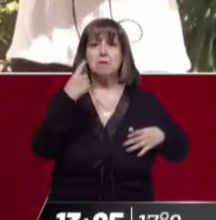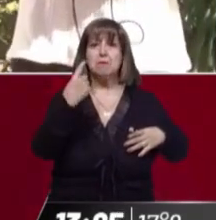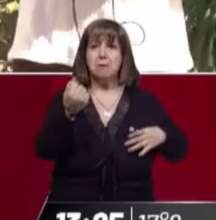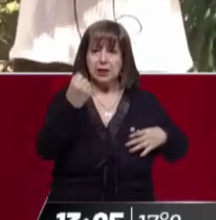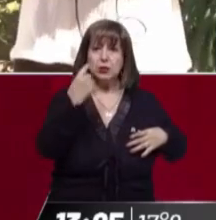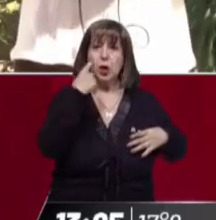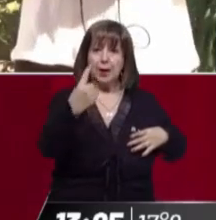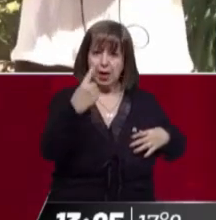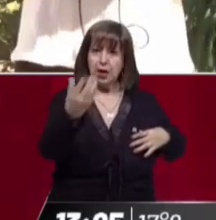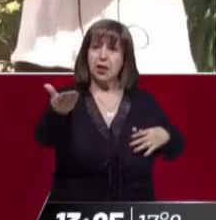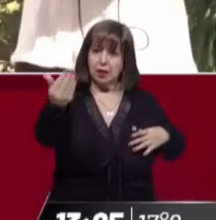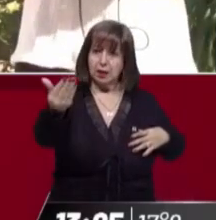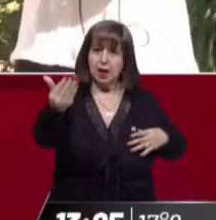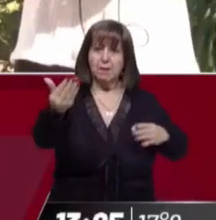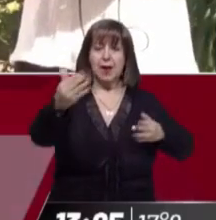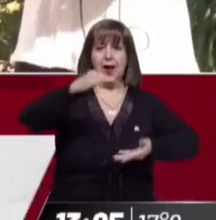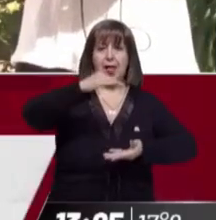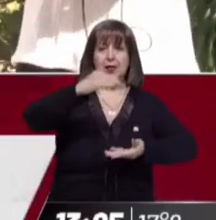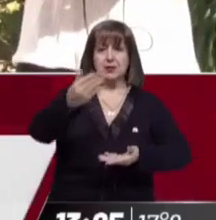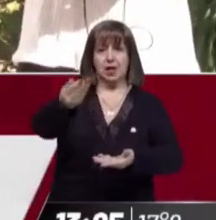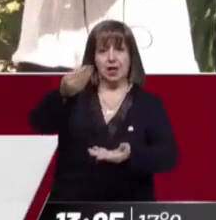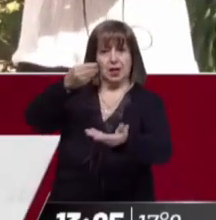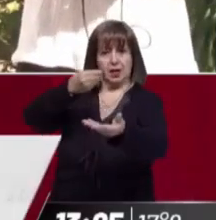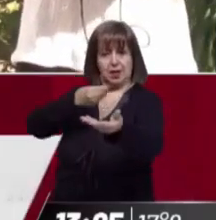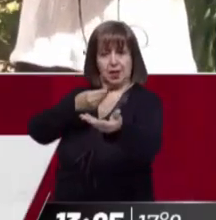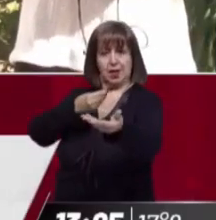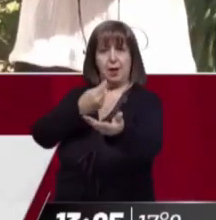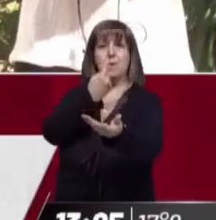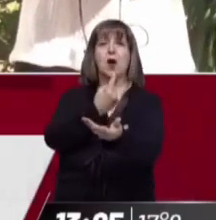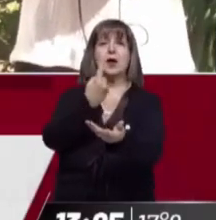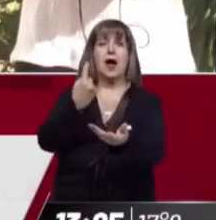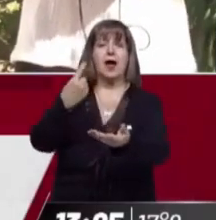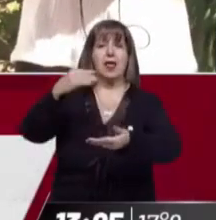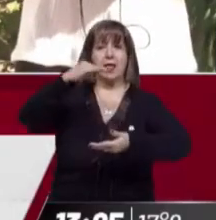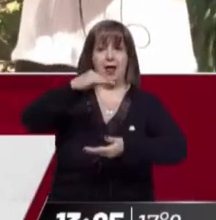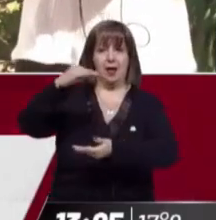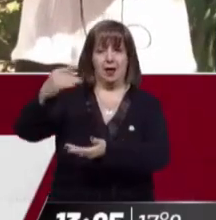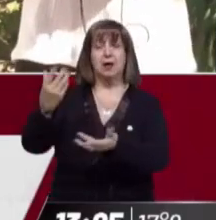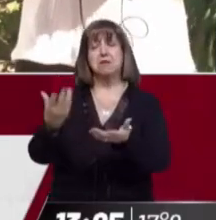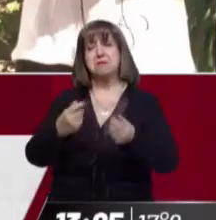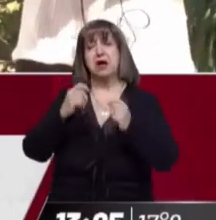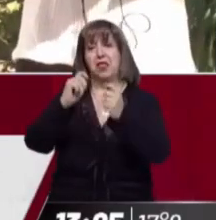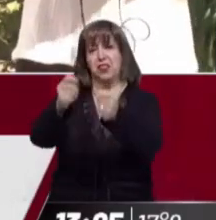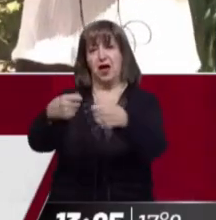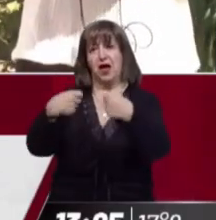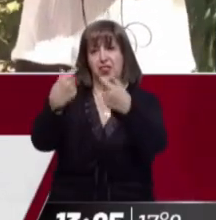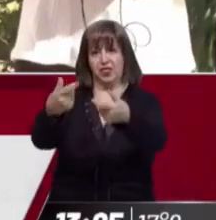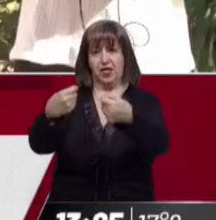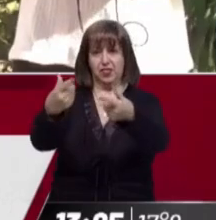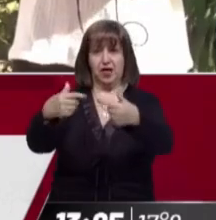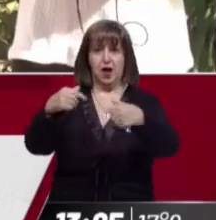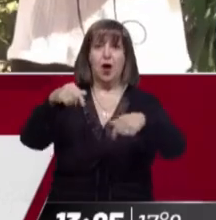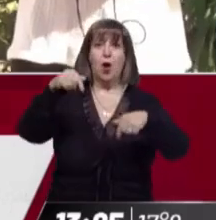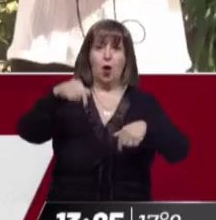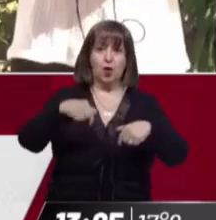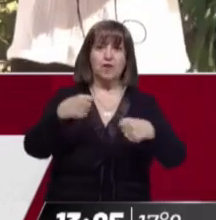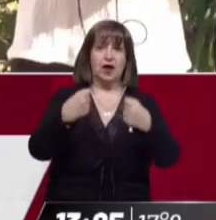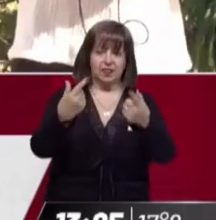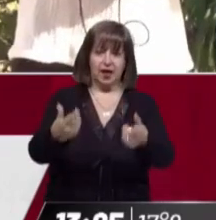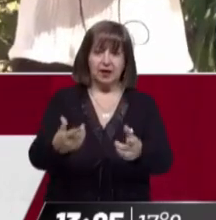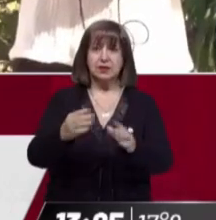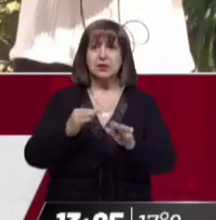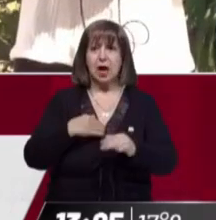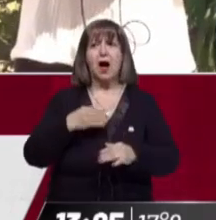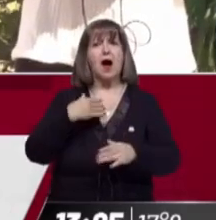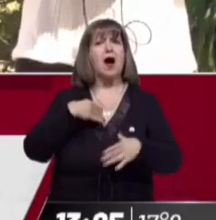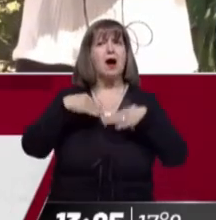1000 pesos a cambio de entregar a los chicos la caja de leche entrega que en teoría iban a concretar hoy hasta allí